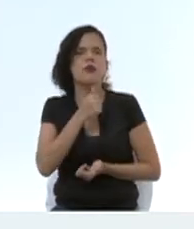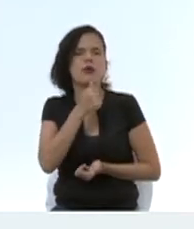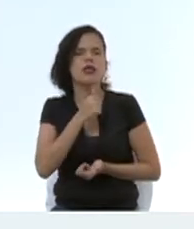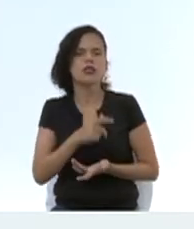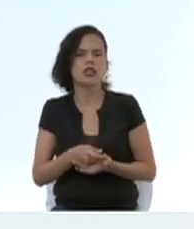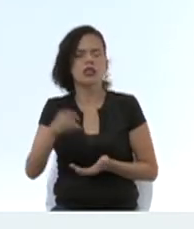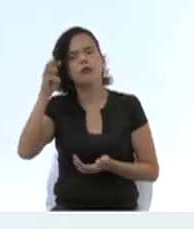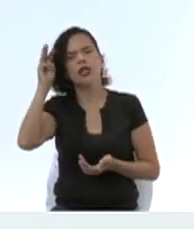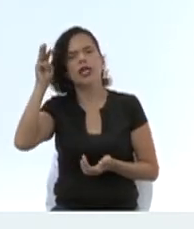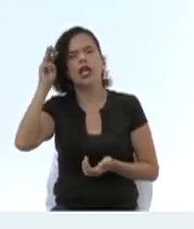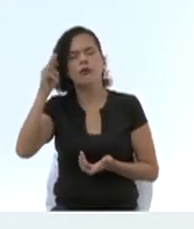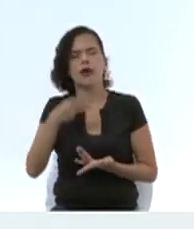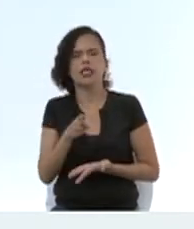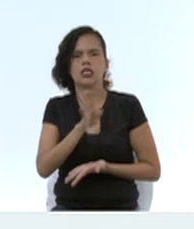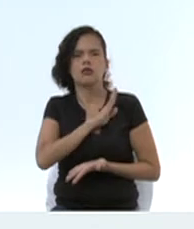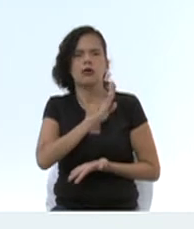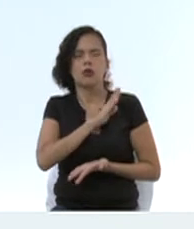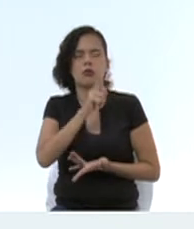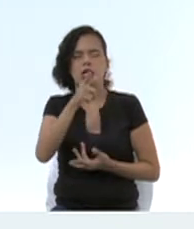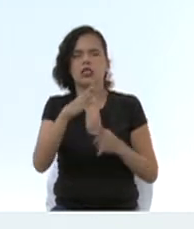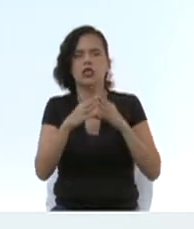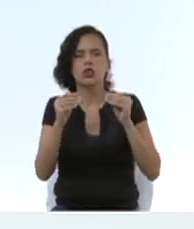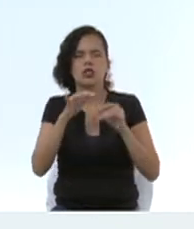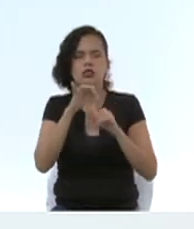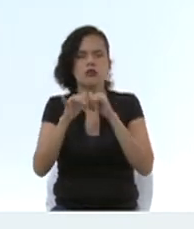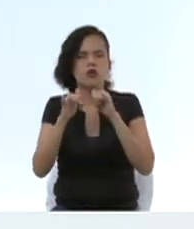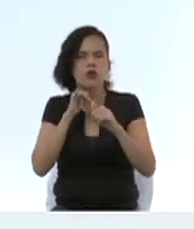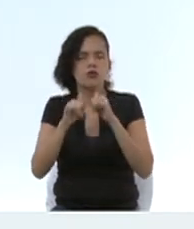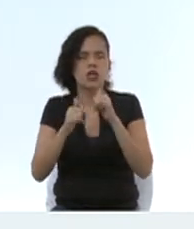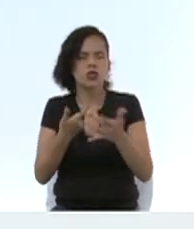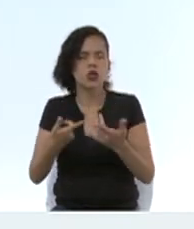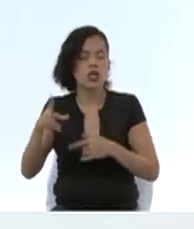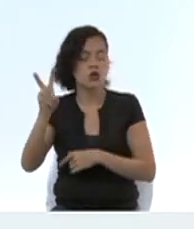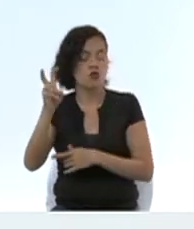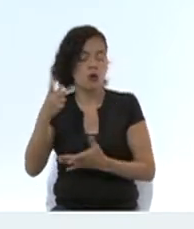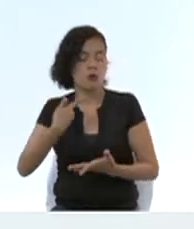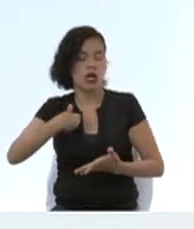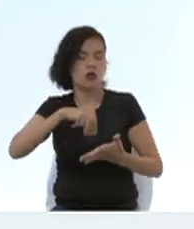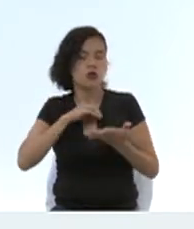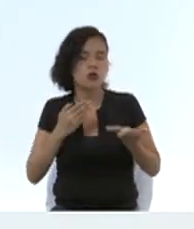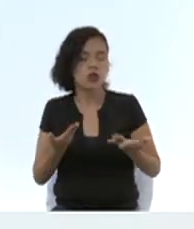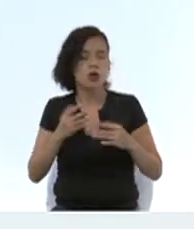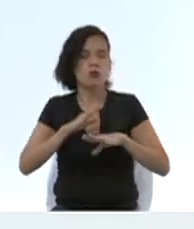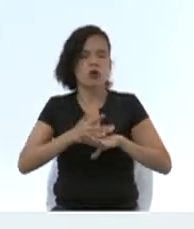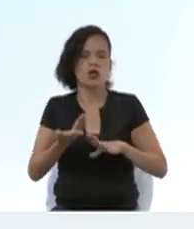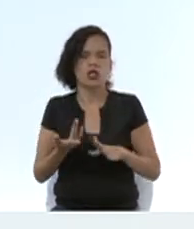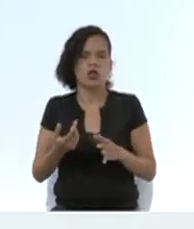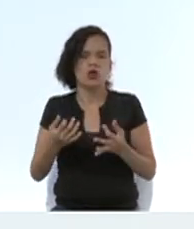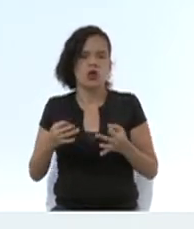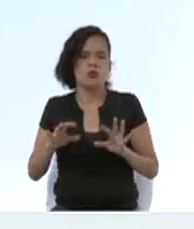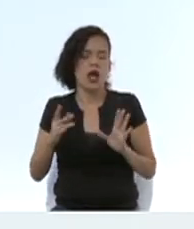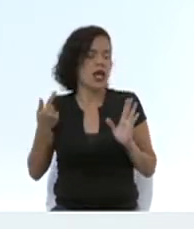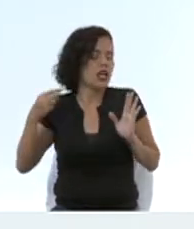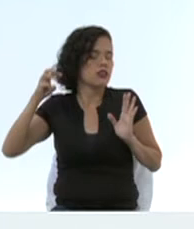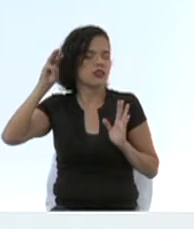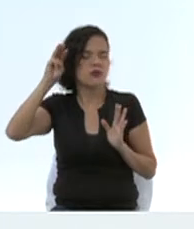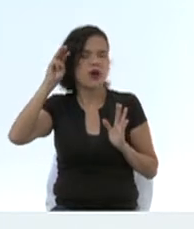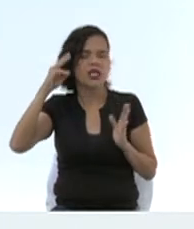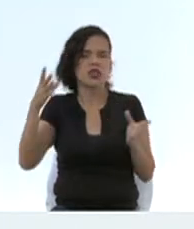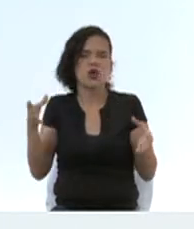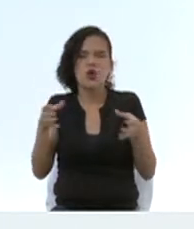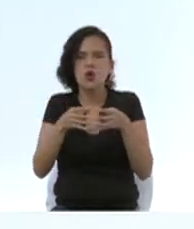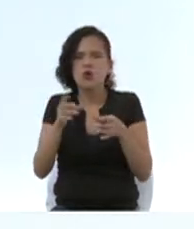para que las maestras se apropiaran de ese contenido que, no, que es nuevo para nosotras, pues nuestra esencia es ser maestras con